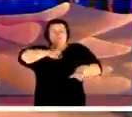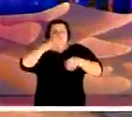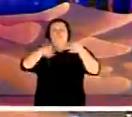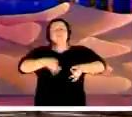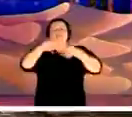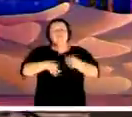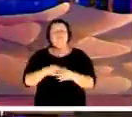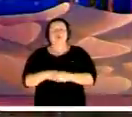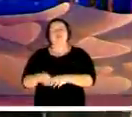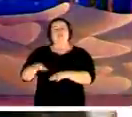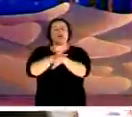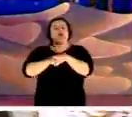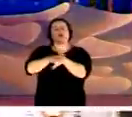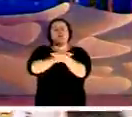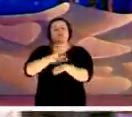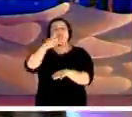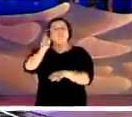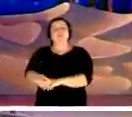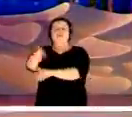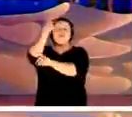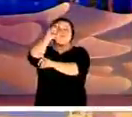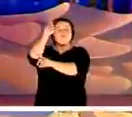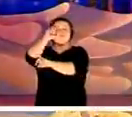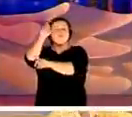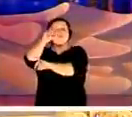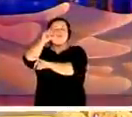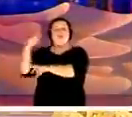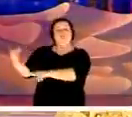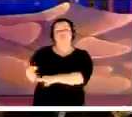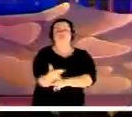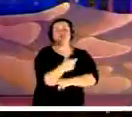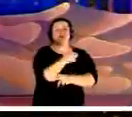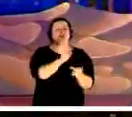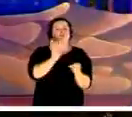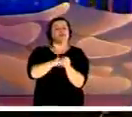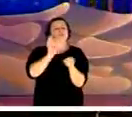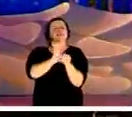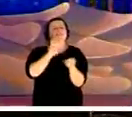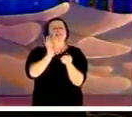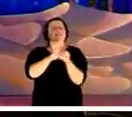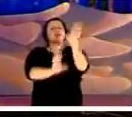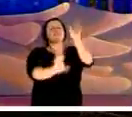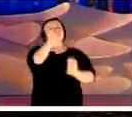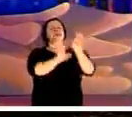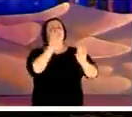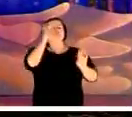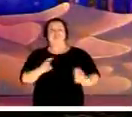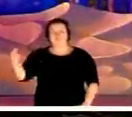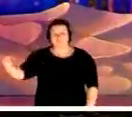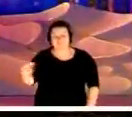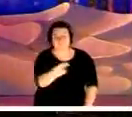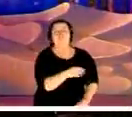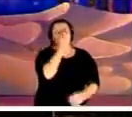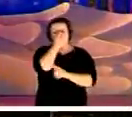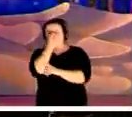un merluzo, ese es Paulino Rivero. Por supuesto el tapaculo, ese es el chicharrero. Cru, cru, cru,